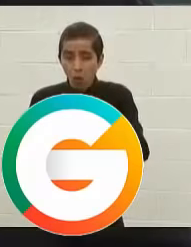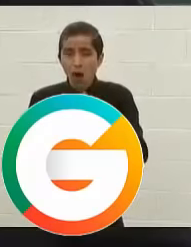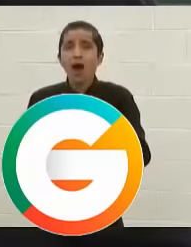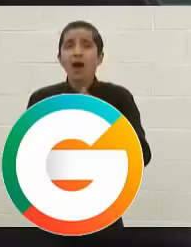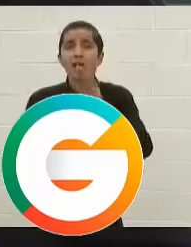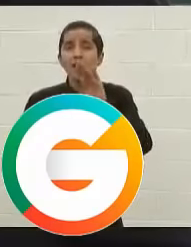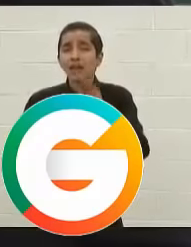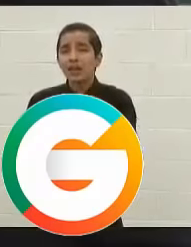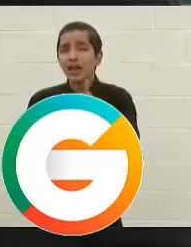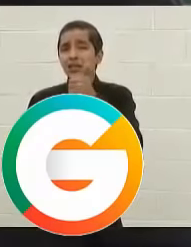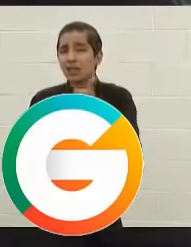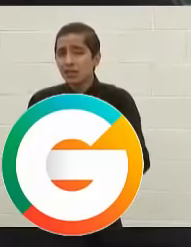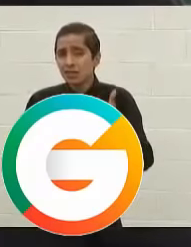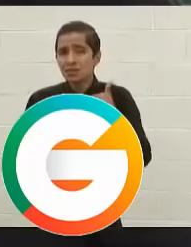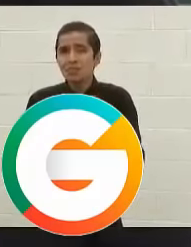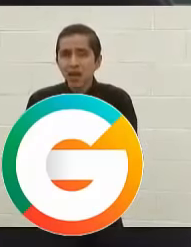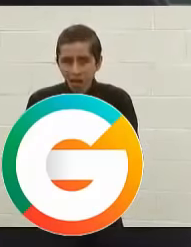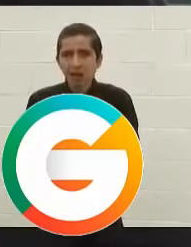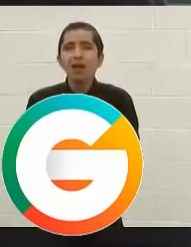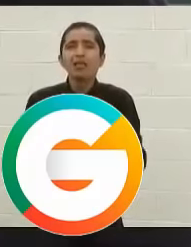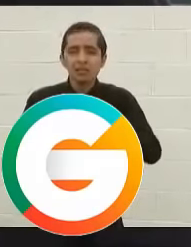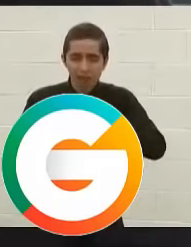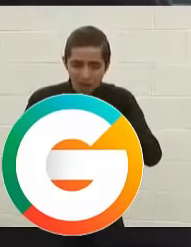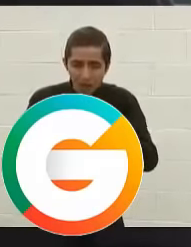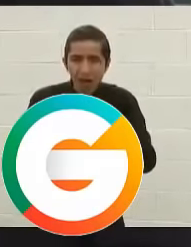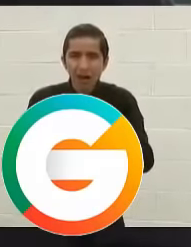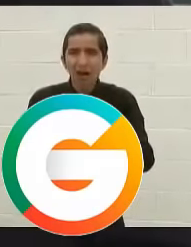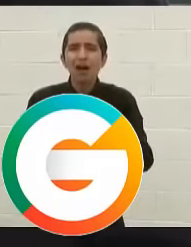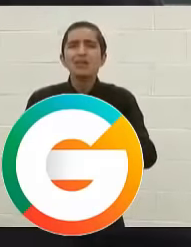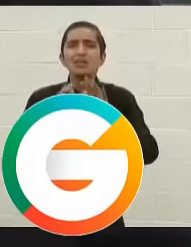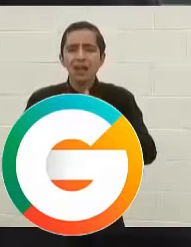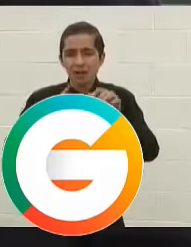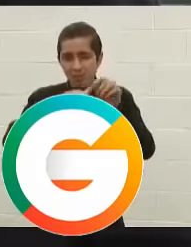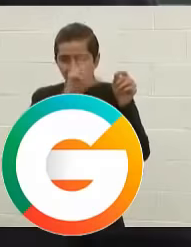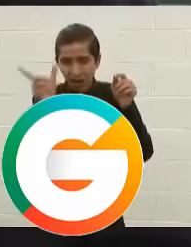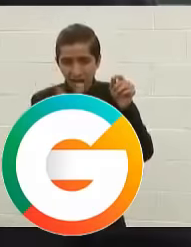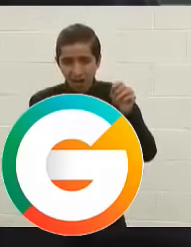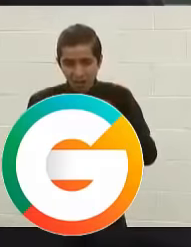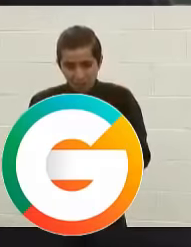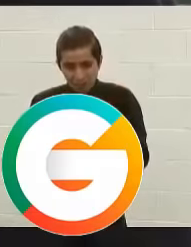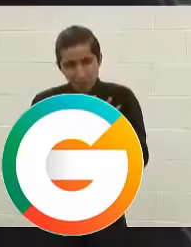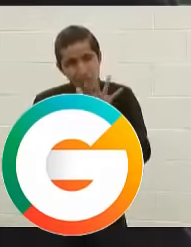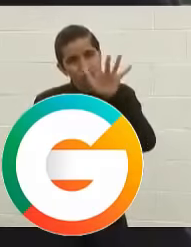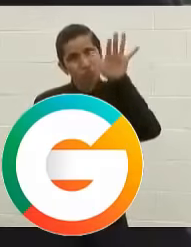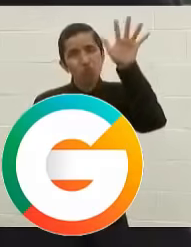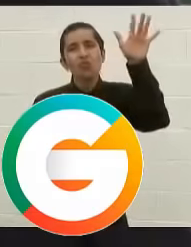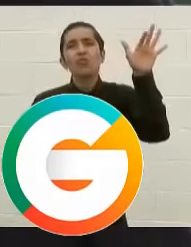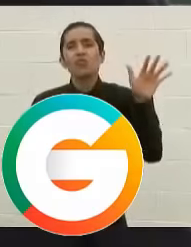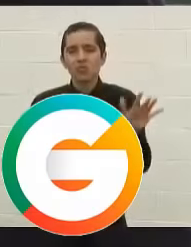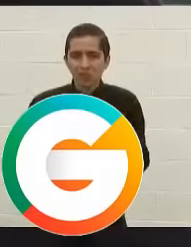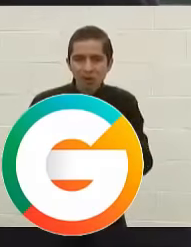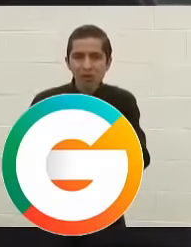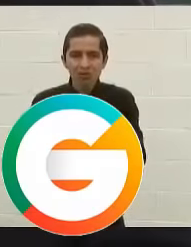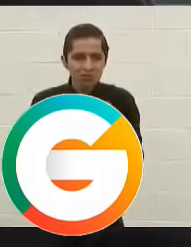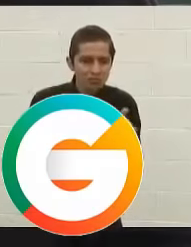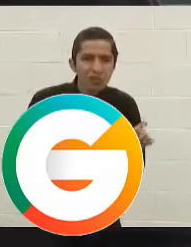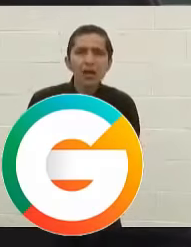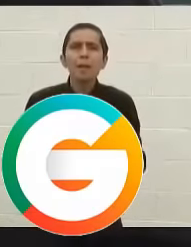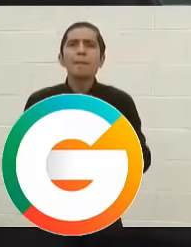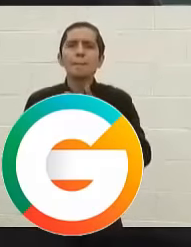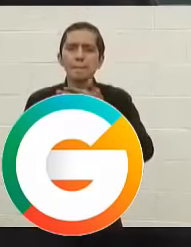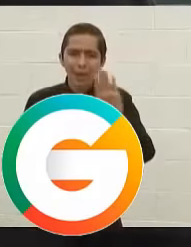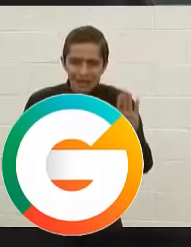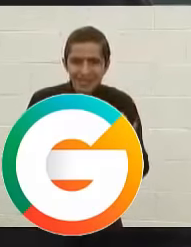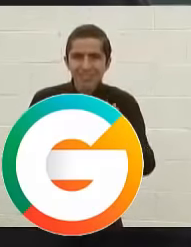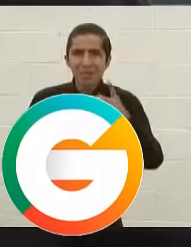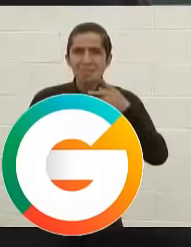96 mil elementos operativos desplegados en todo el país, más todo aquel personal